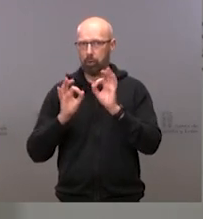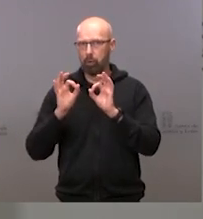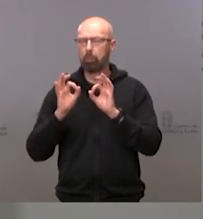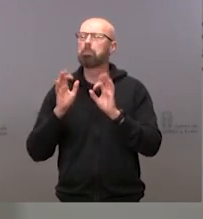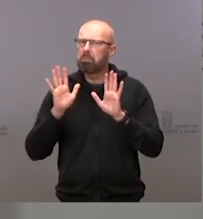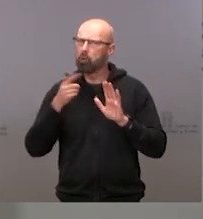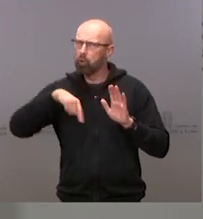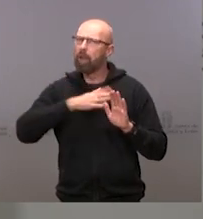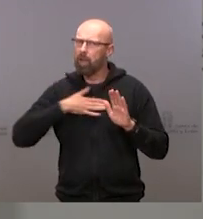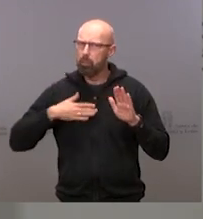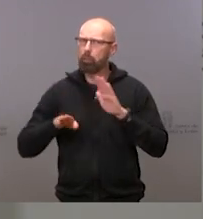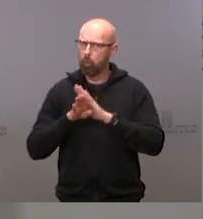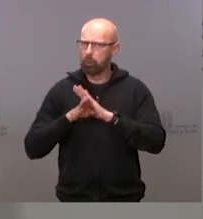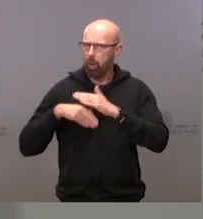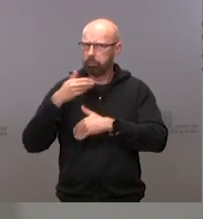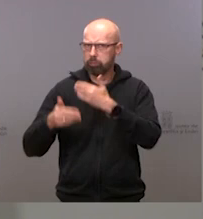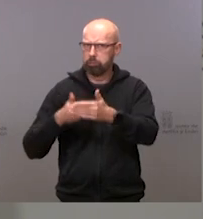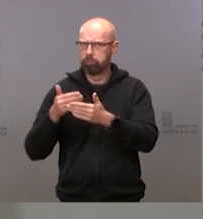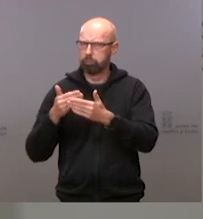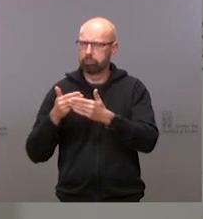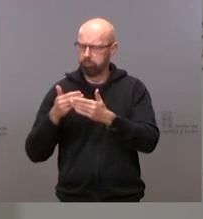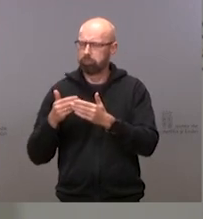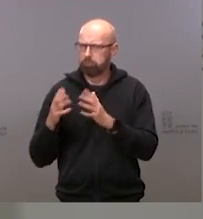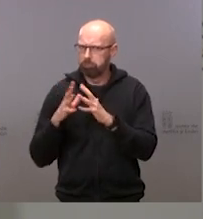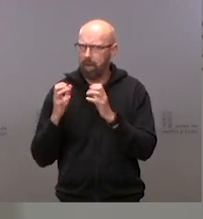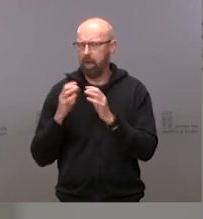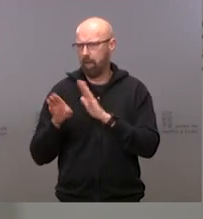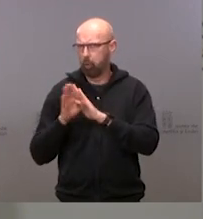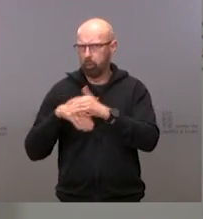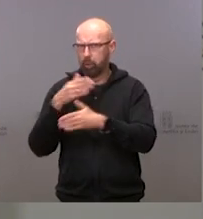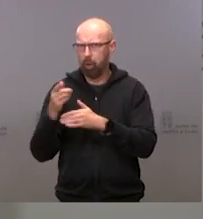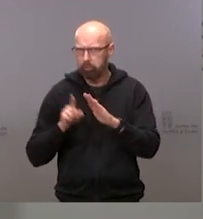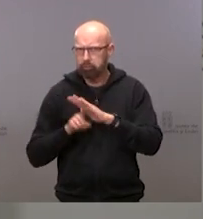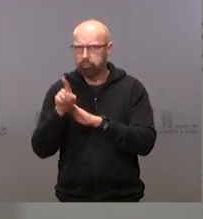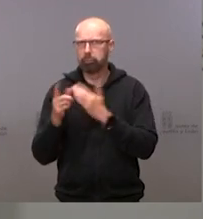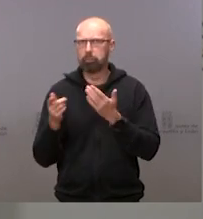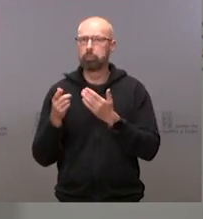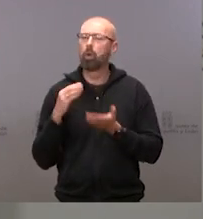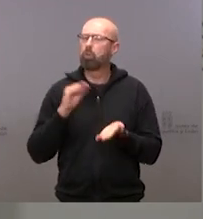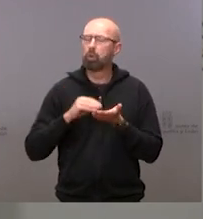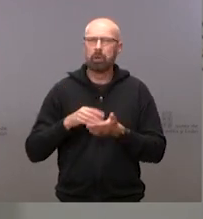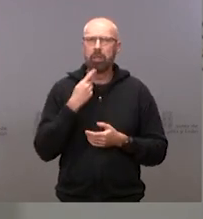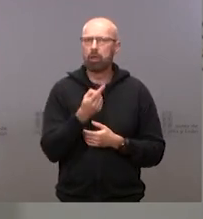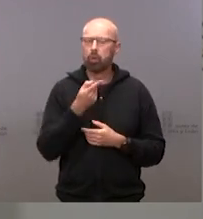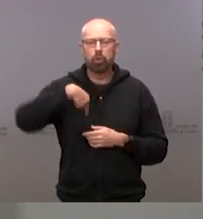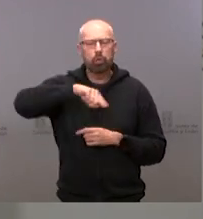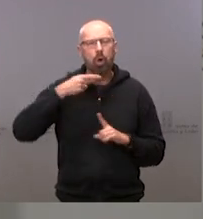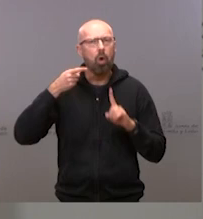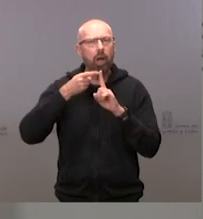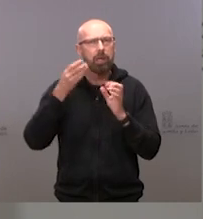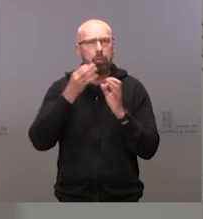seguir avanzando ser ambiciosos y como he dicho en muchas ocasiones nuestro objetivo es adelantar